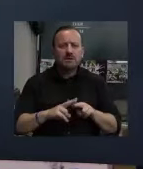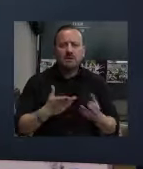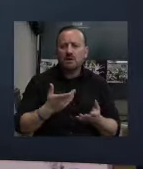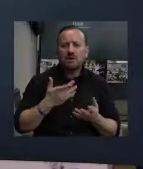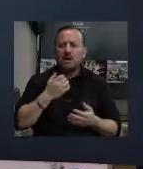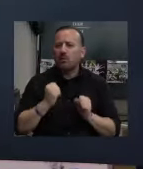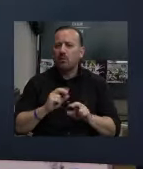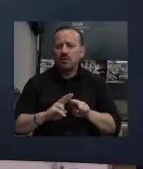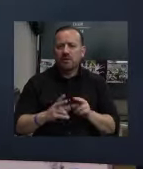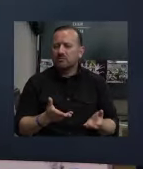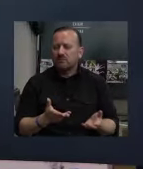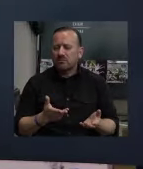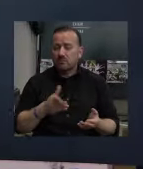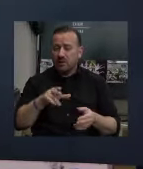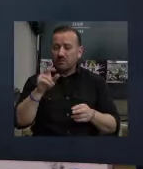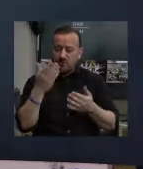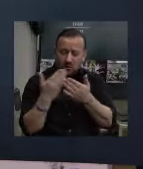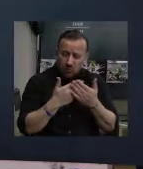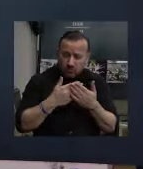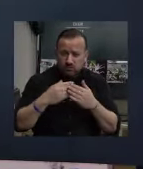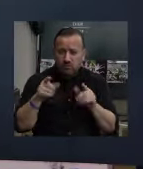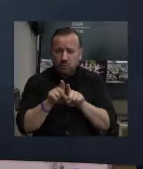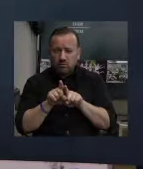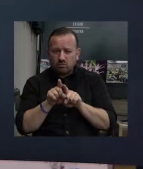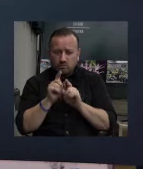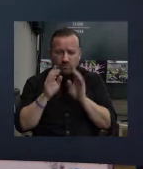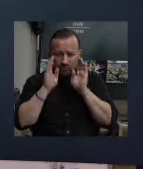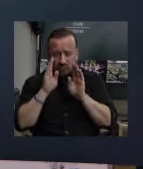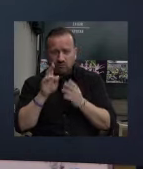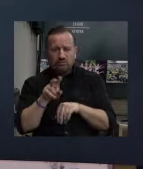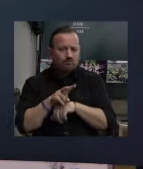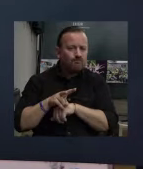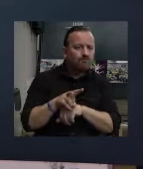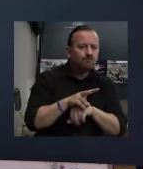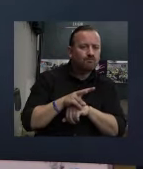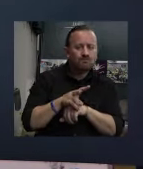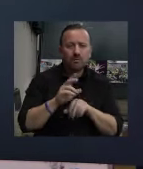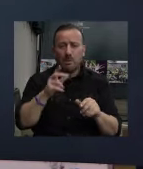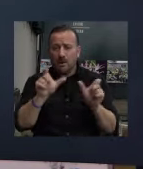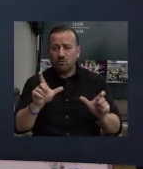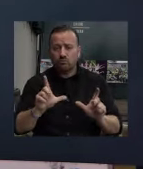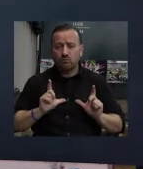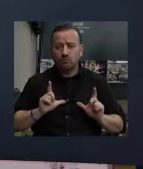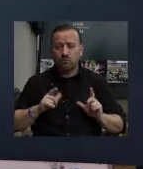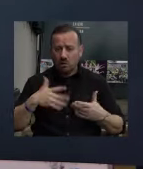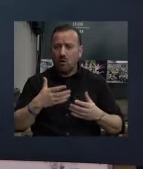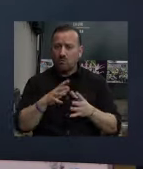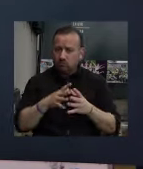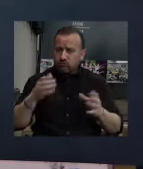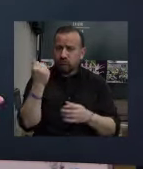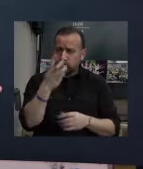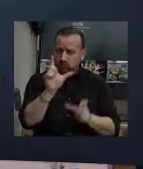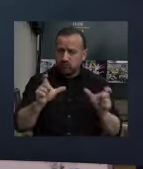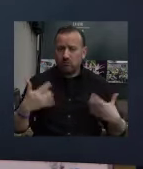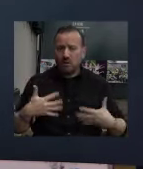ahí incluso los los estudios de seguimiento de nuestros titulados así nos lo indican no una una cantidad importante de nosotros estamos